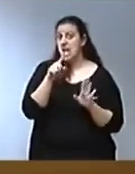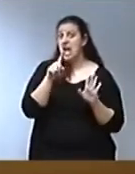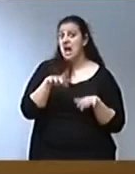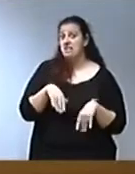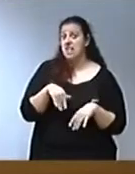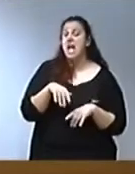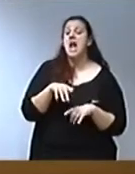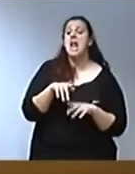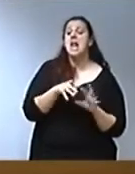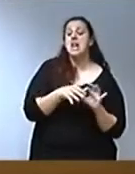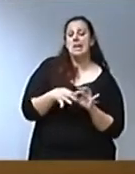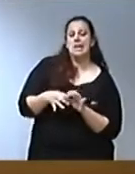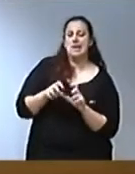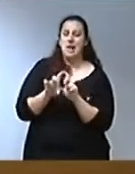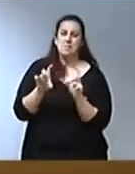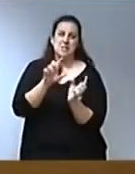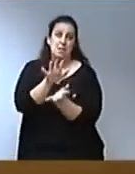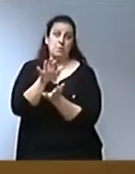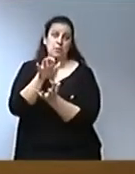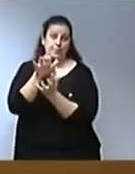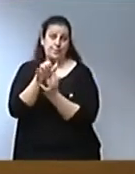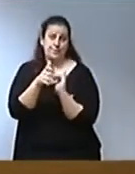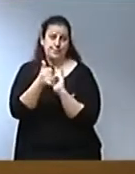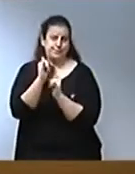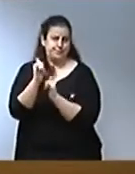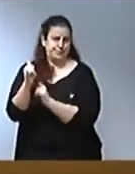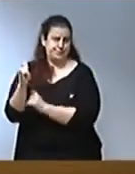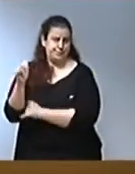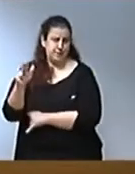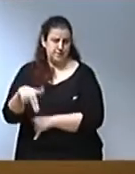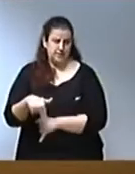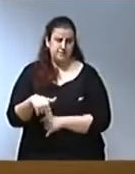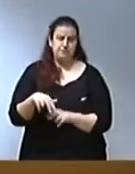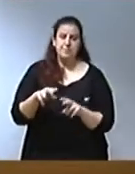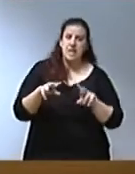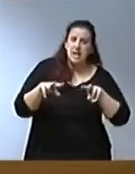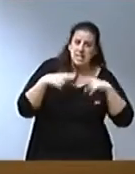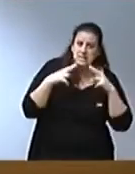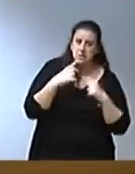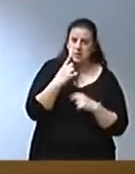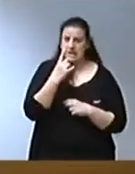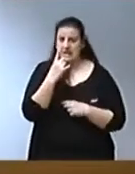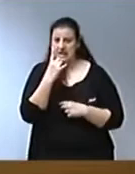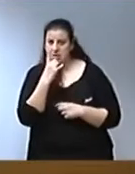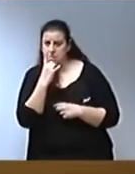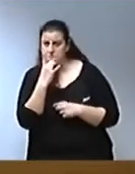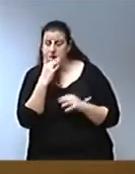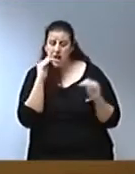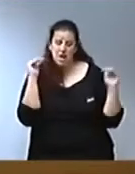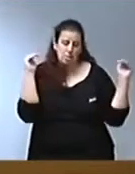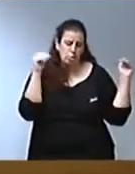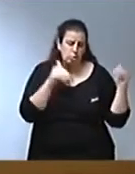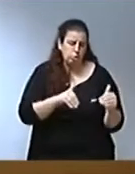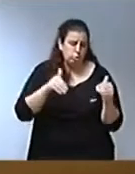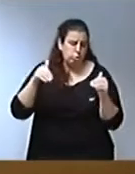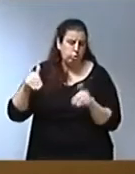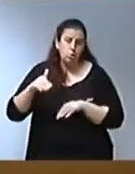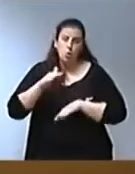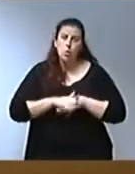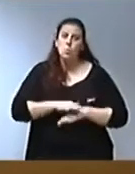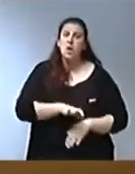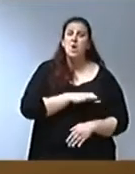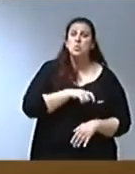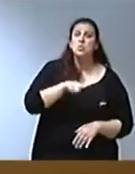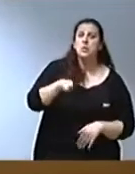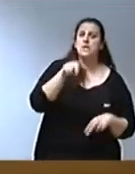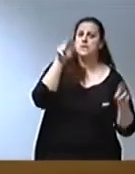proveedores, de sus empresas proveedoras. Miles de hosteleros arruinados por culpa de que a ustedes solo les gusta prohibir,